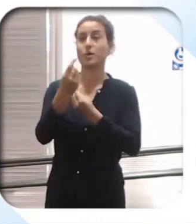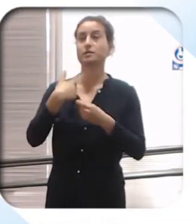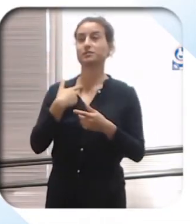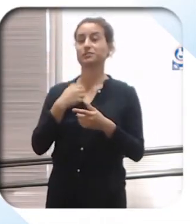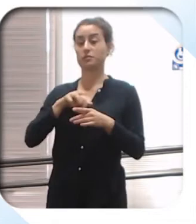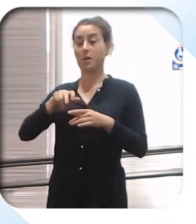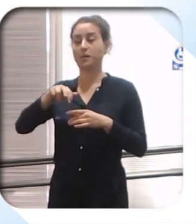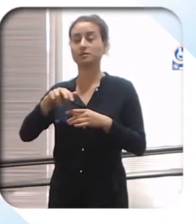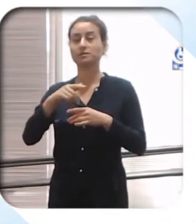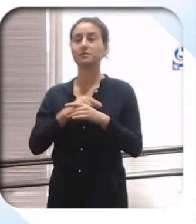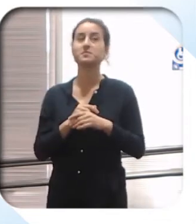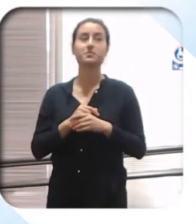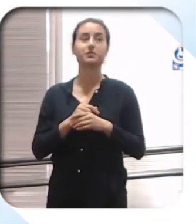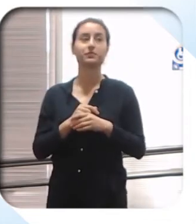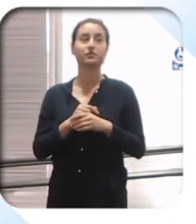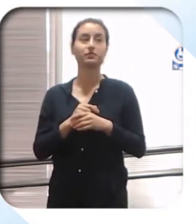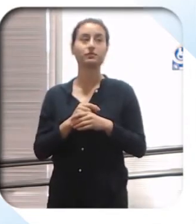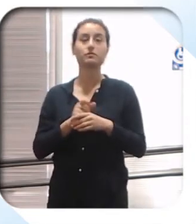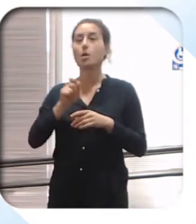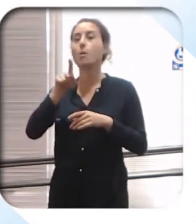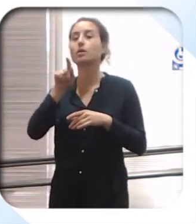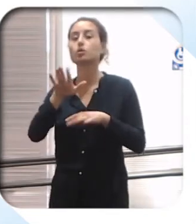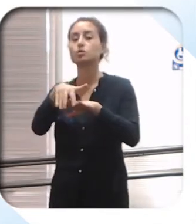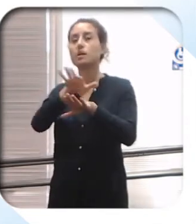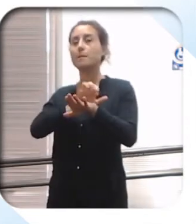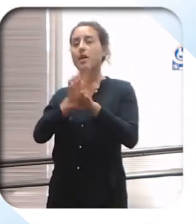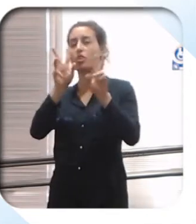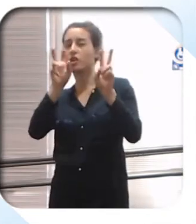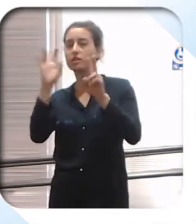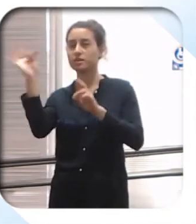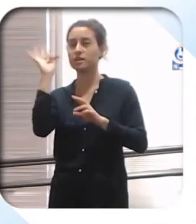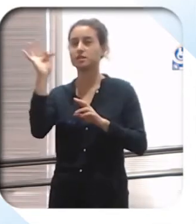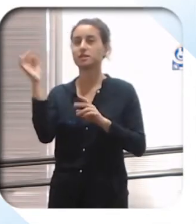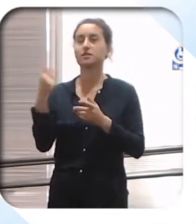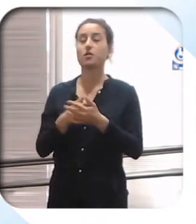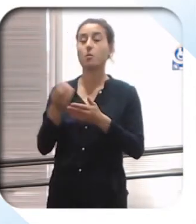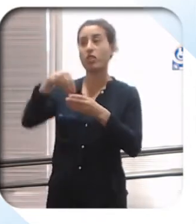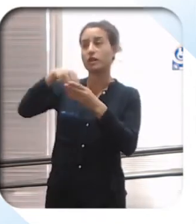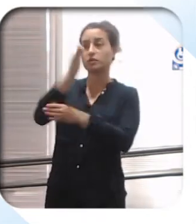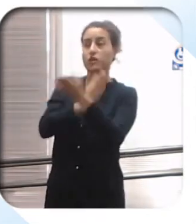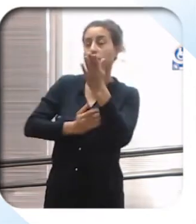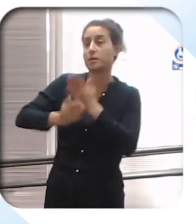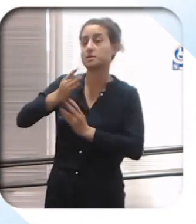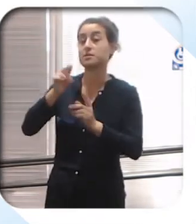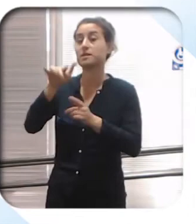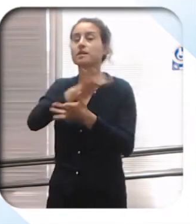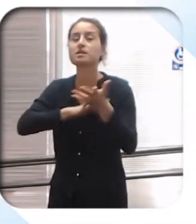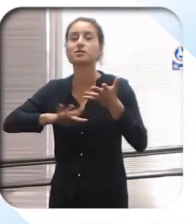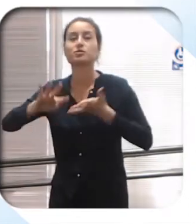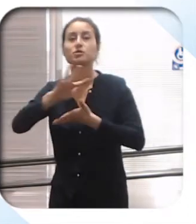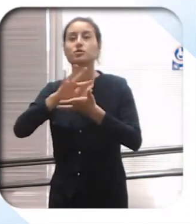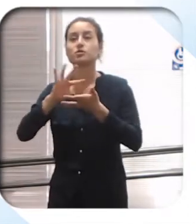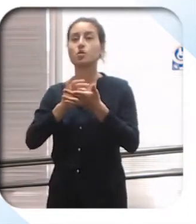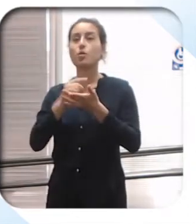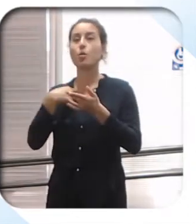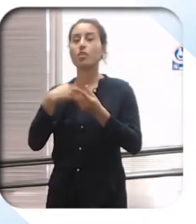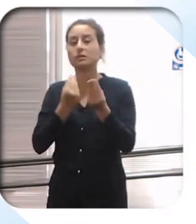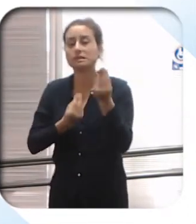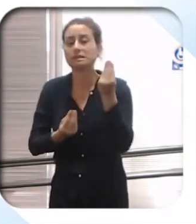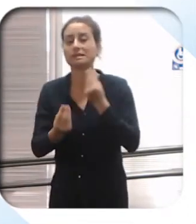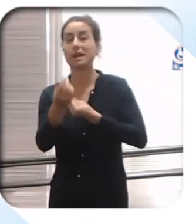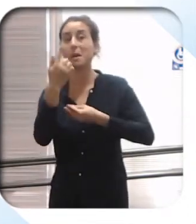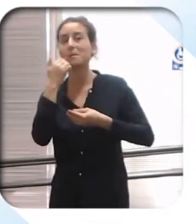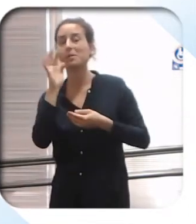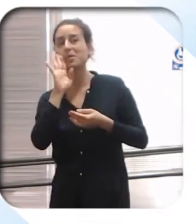hoy con la dinámica de En tus zapatos también, pero lo vamos a hacer dentro de las discapacidades, pero en este caso, cuando cruzamos a la vereda de